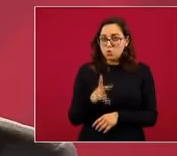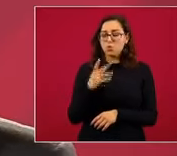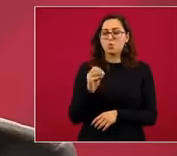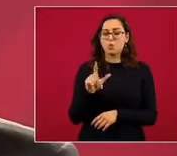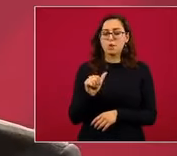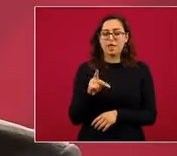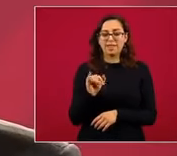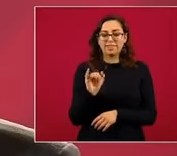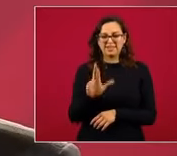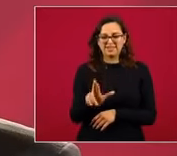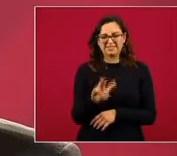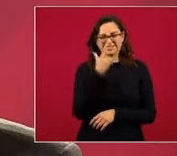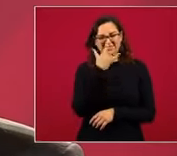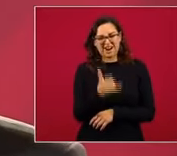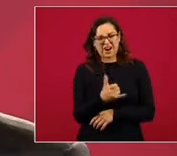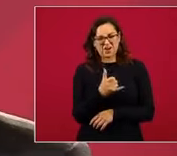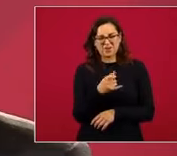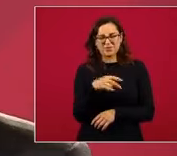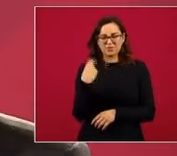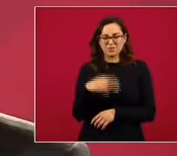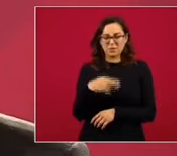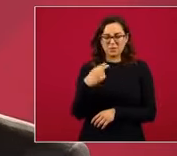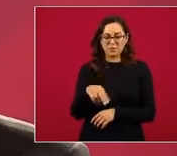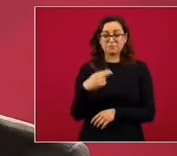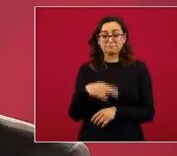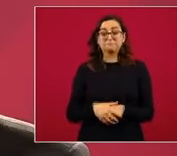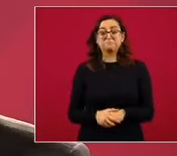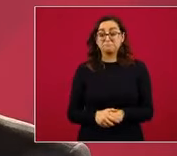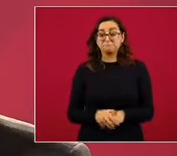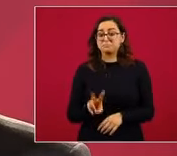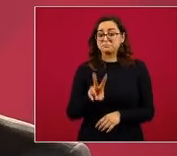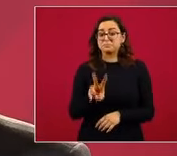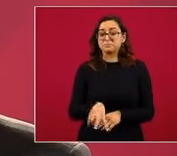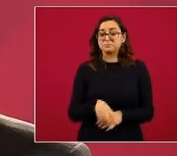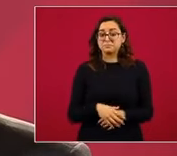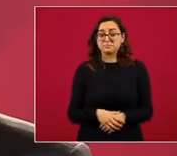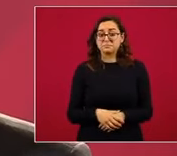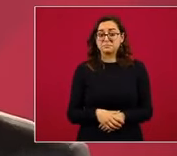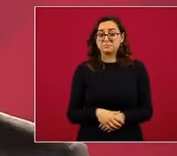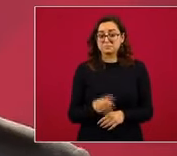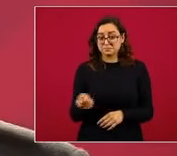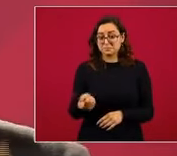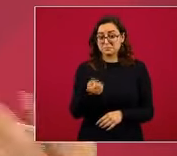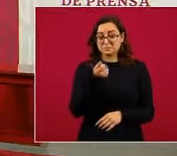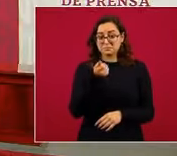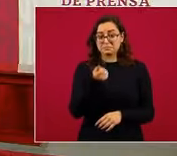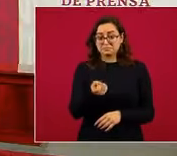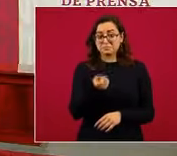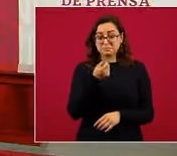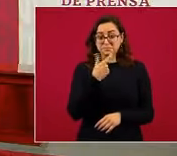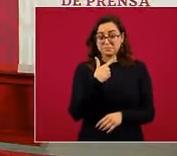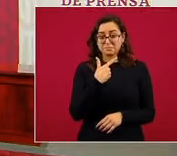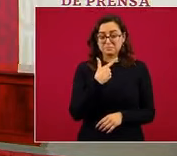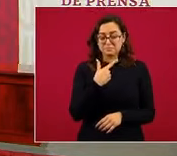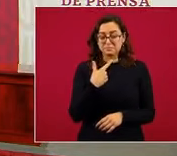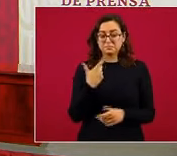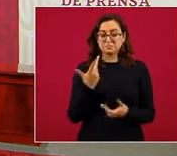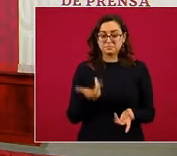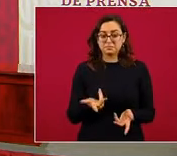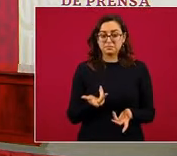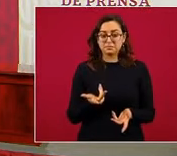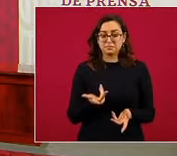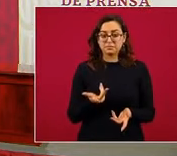comercial un poco peculiar, efectivamente es un medicamento, es un profármaco que es un análogo